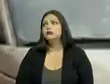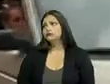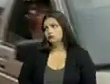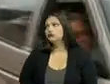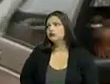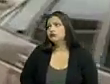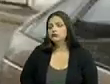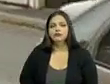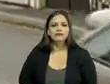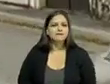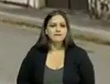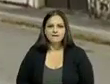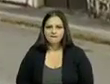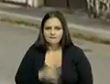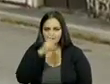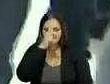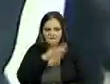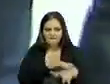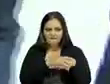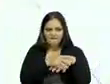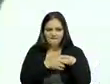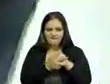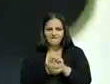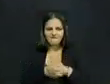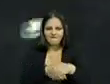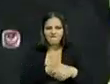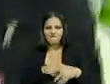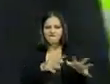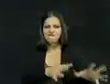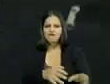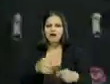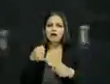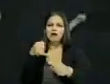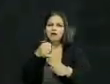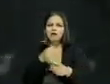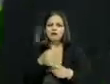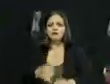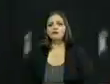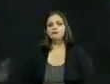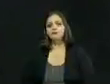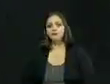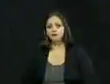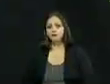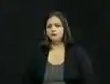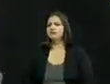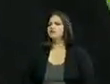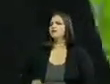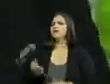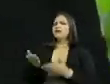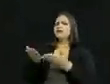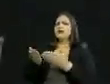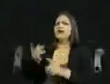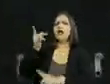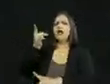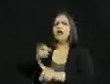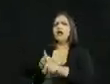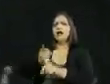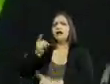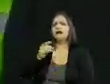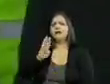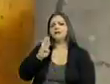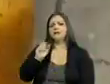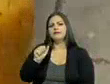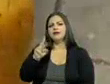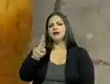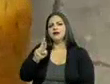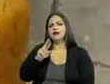ese sector del norte de Guayaquil, en una ferretería, donde indicaron que este señor, conocido como Barrabás, y también por el trabajo que realiza